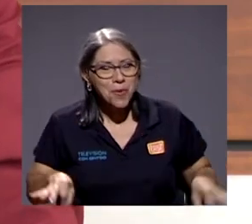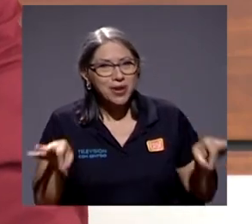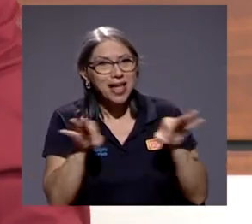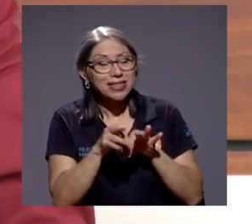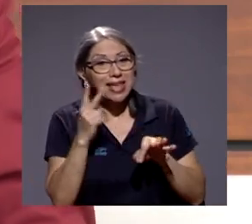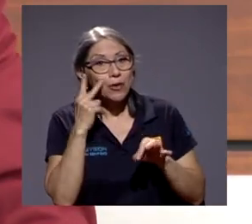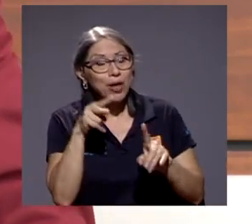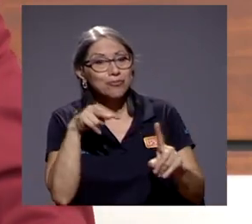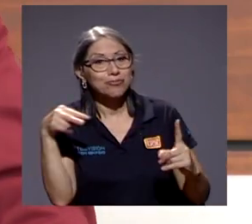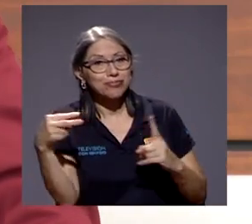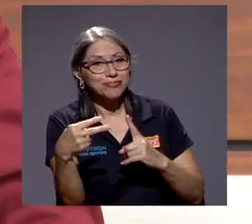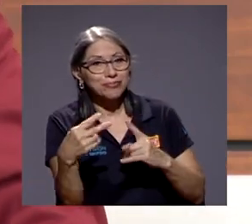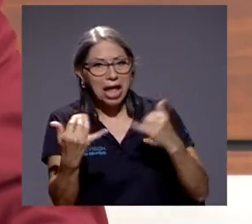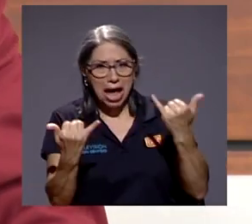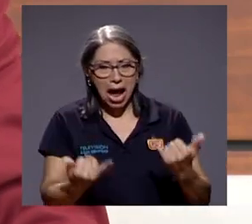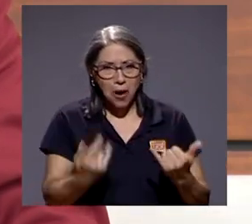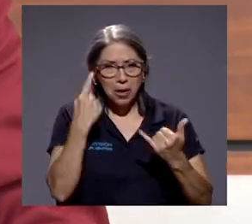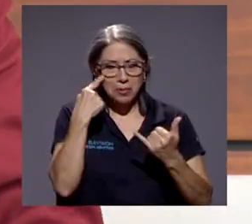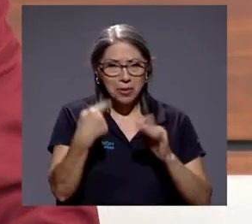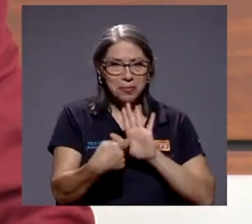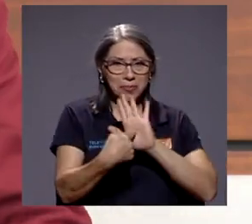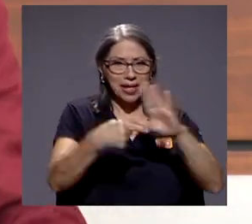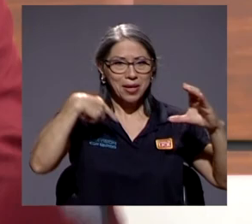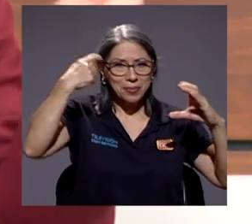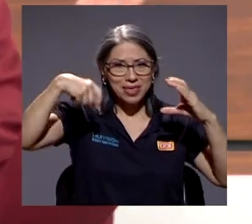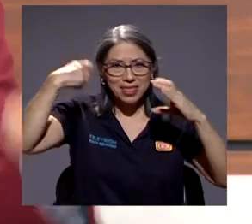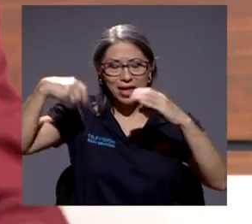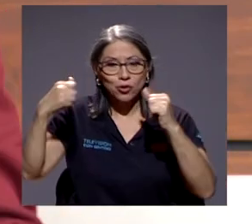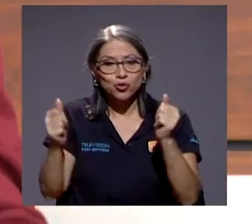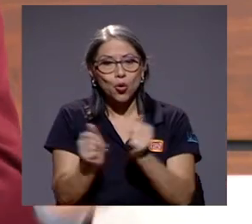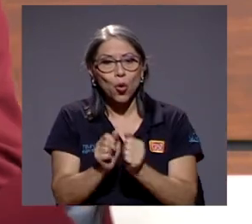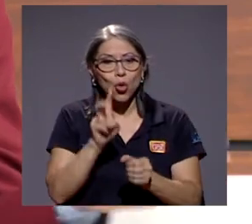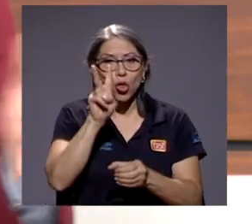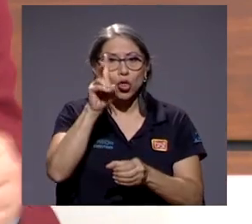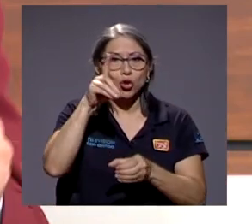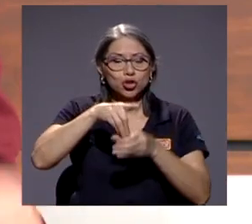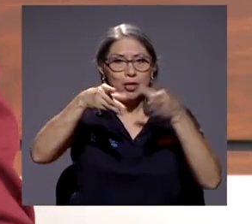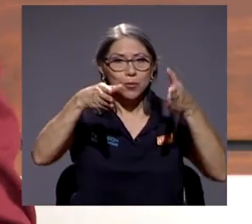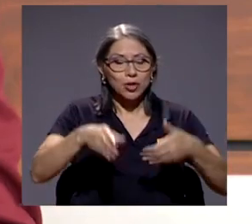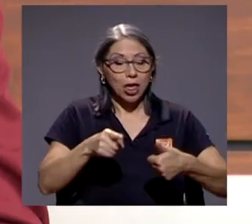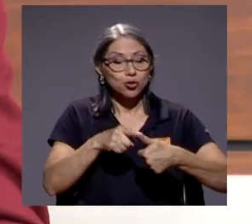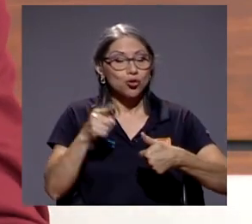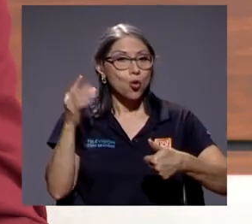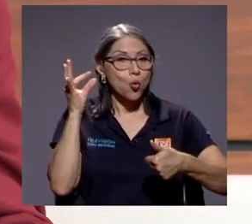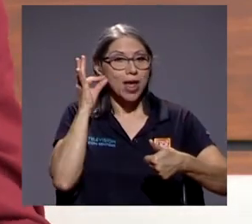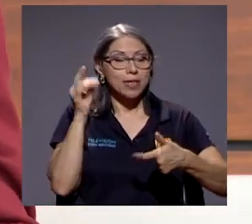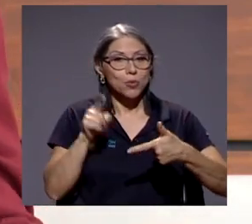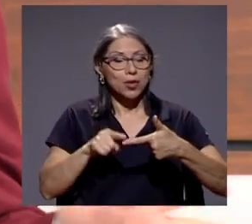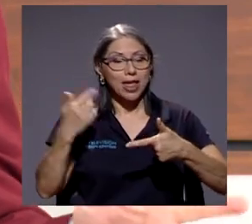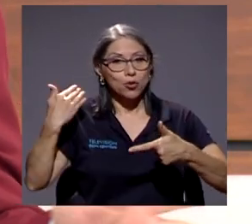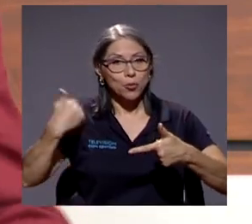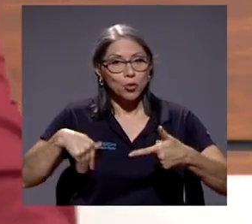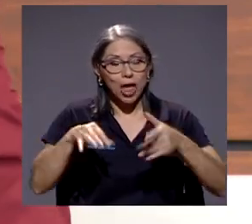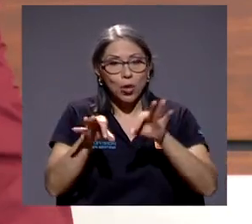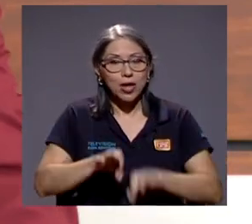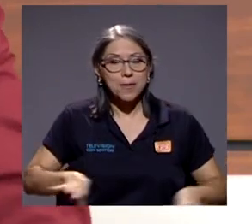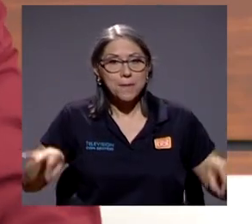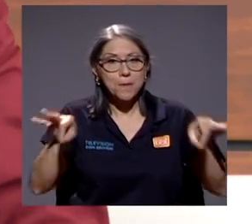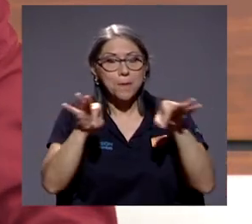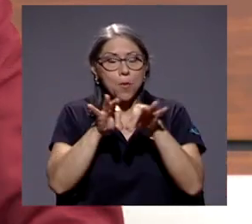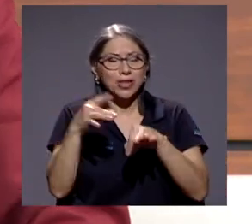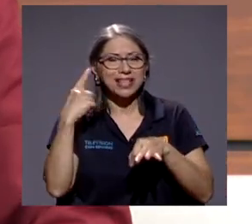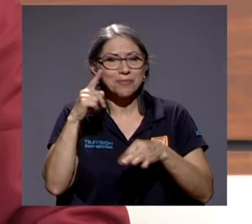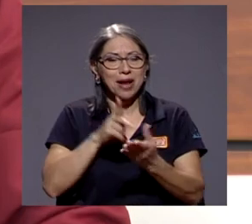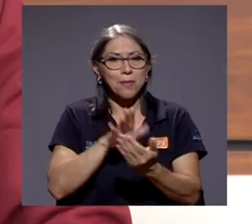tenemos uno de los vídeos que grabamos con dos diputados claves una diputada y un diputado que han sido claves en el apoyo del proyecto